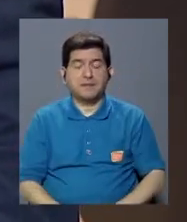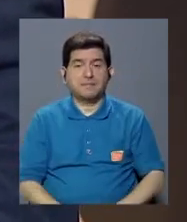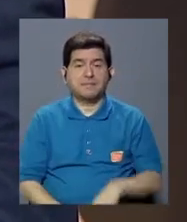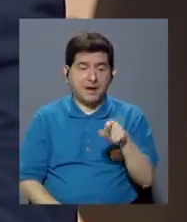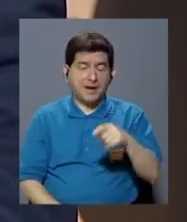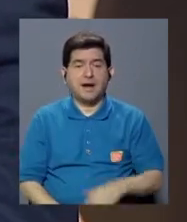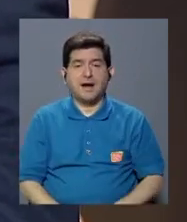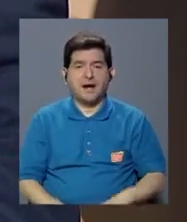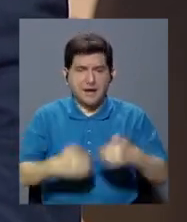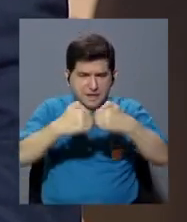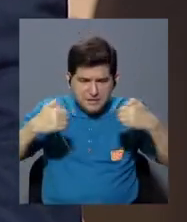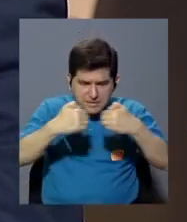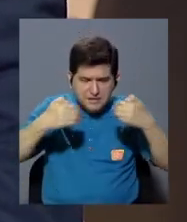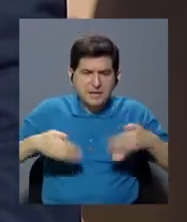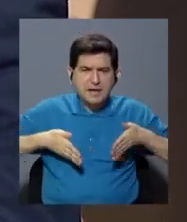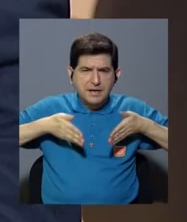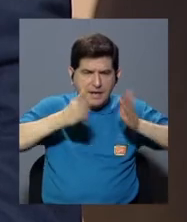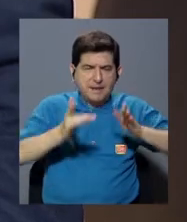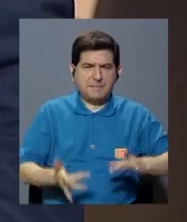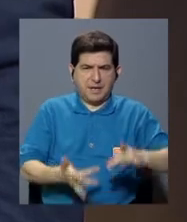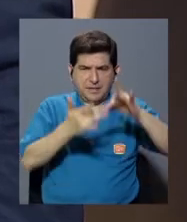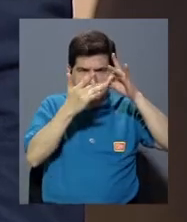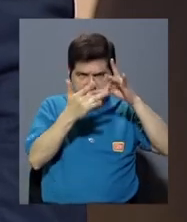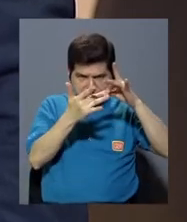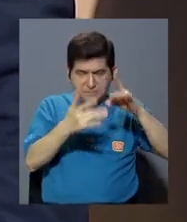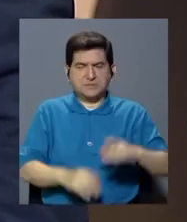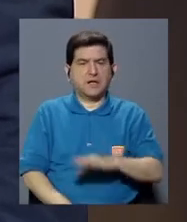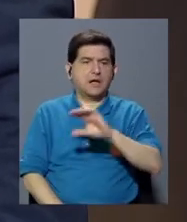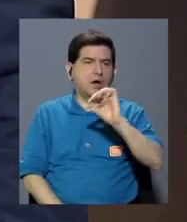la sectorización, carriles